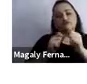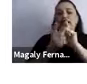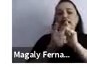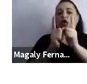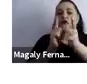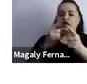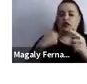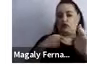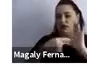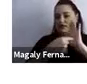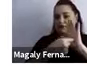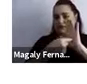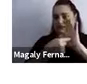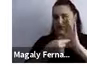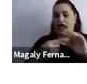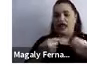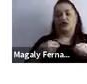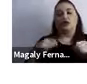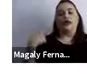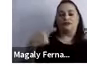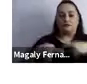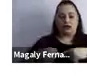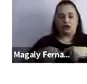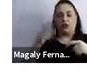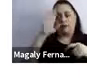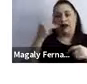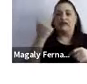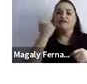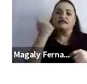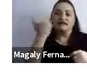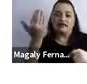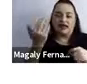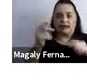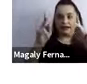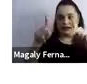presentándolas en castellano, pero les serán de facilidad también a quienes no